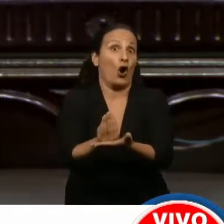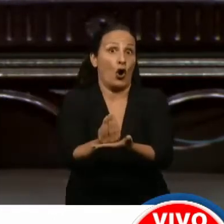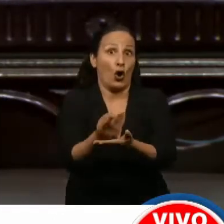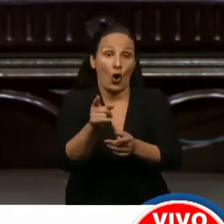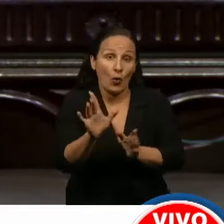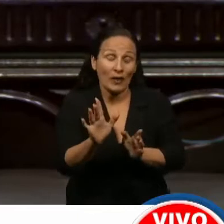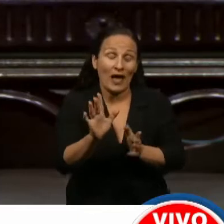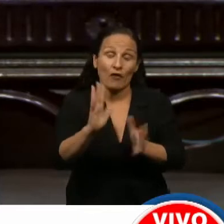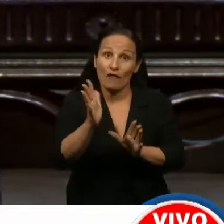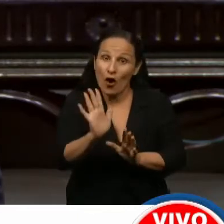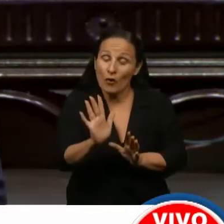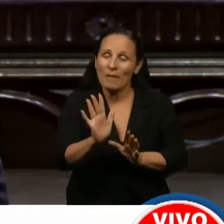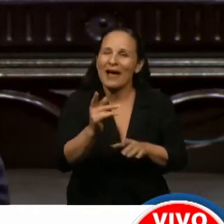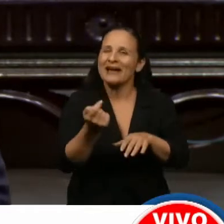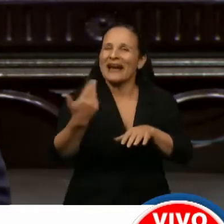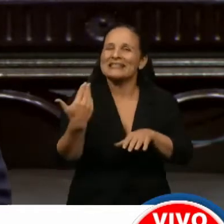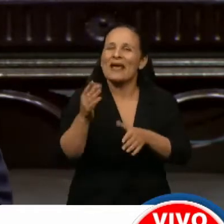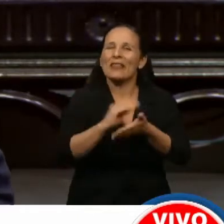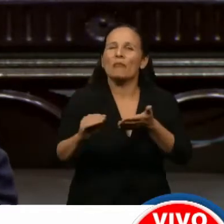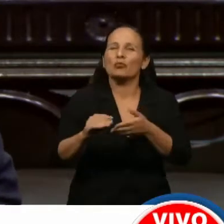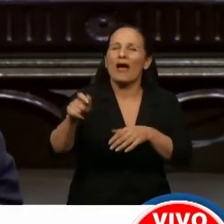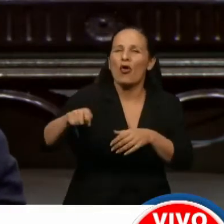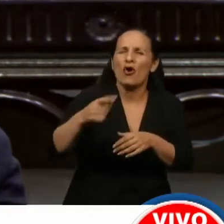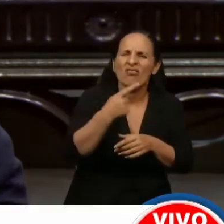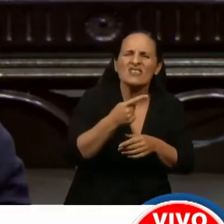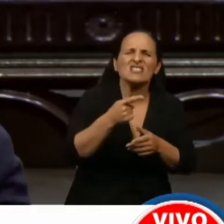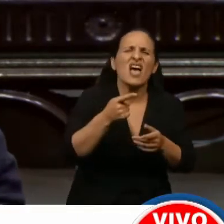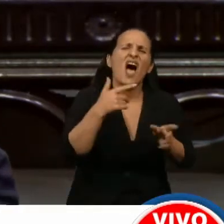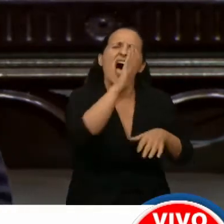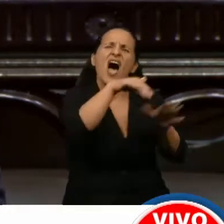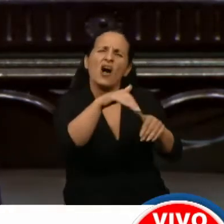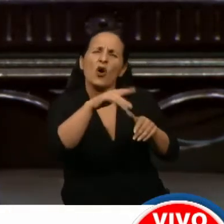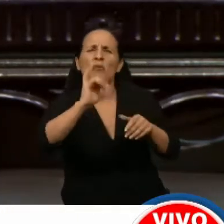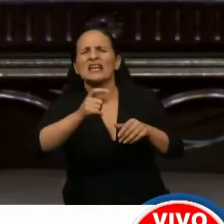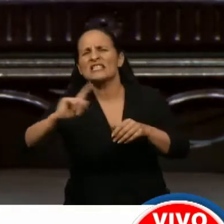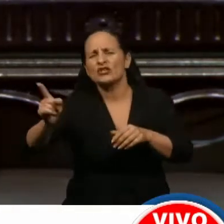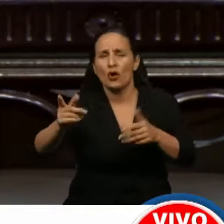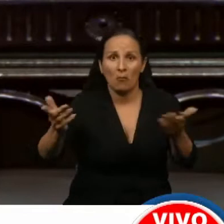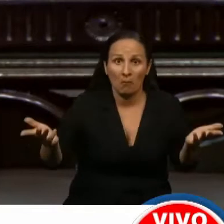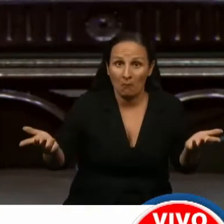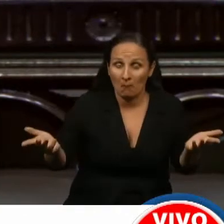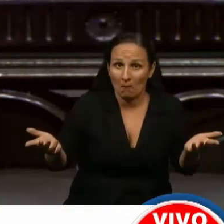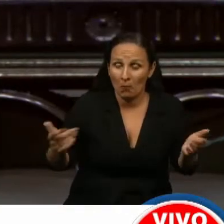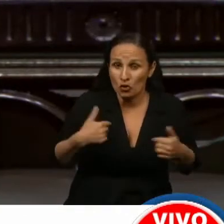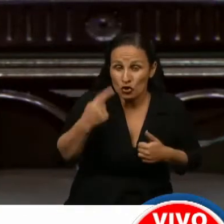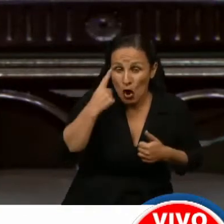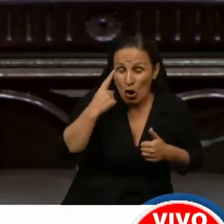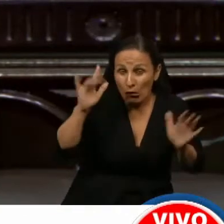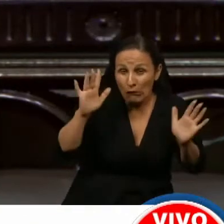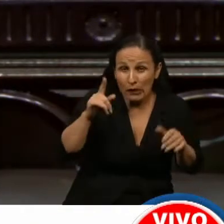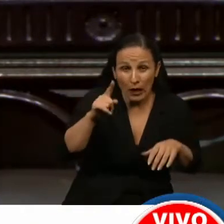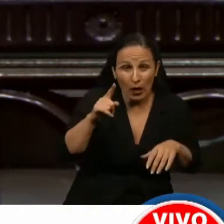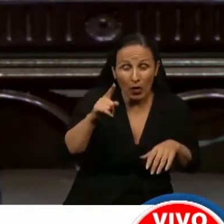realmente, cuando recién lo escuchaba el diputado, si eran convocados o no convocados, creo que el trato que ha tenido